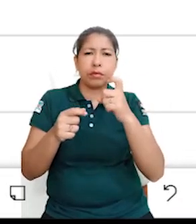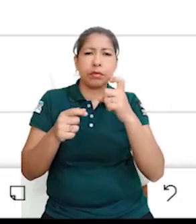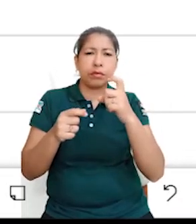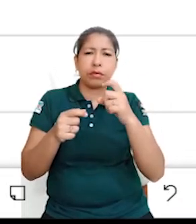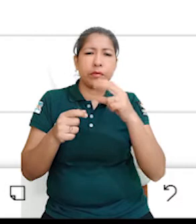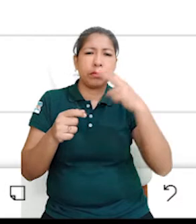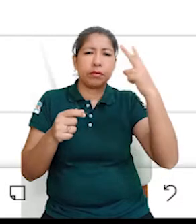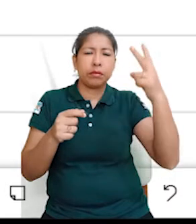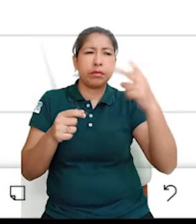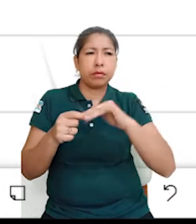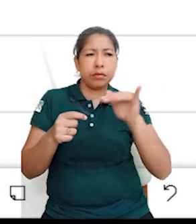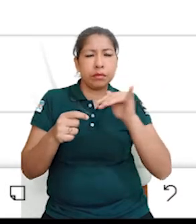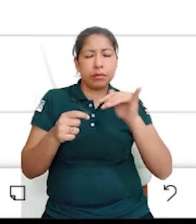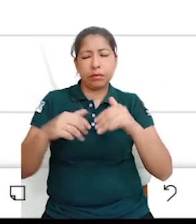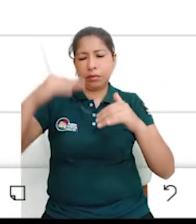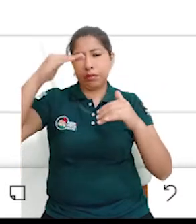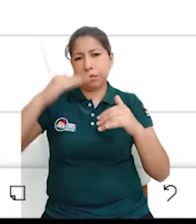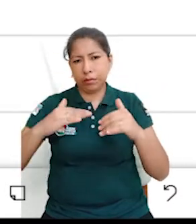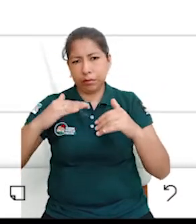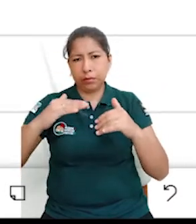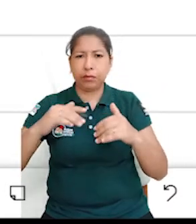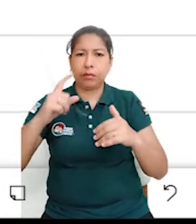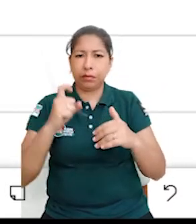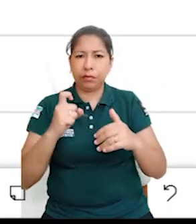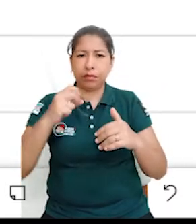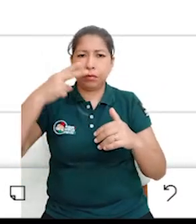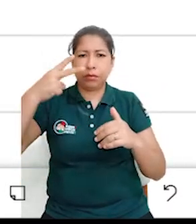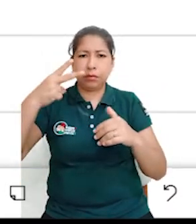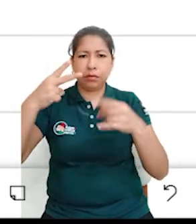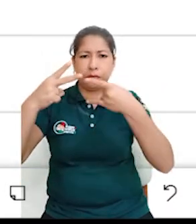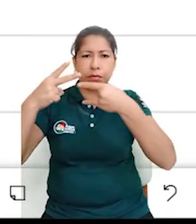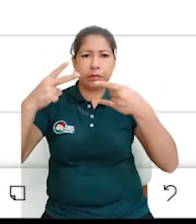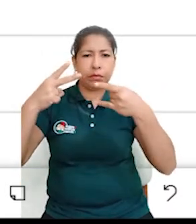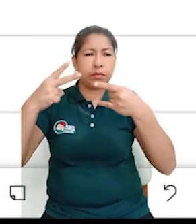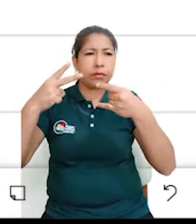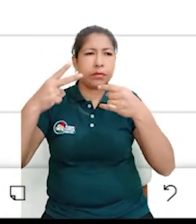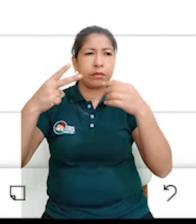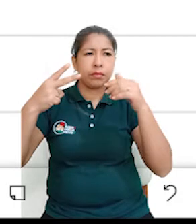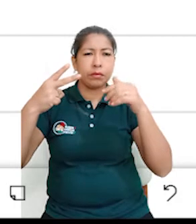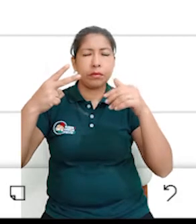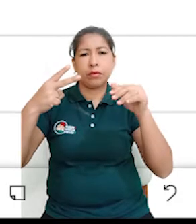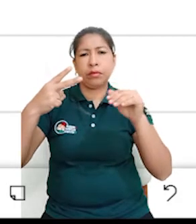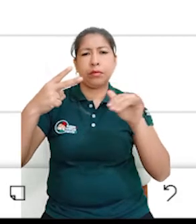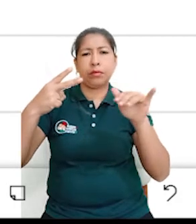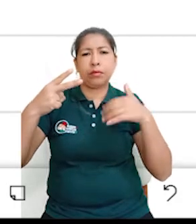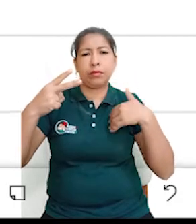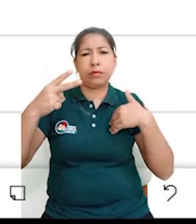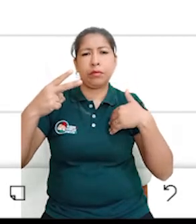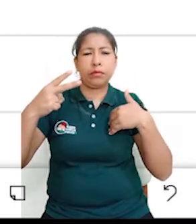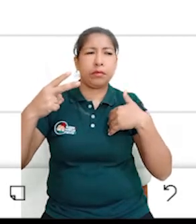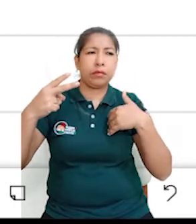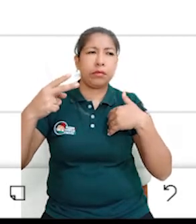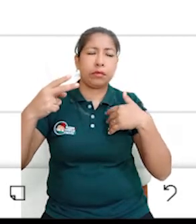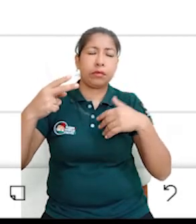numerador, mantenemos x al cuadrado. Igual en el segundo miembro tenemos la